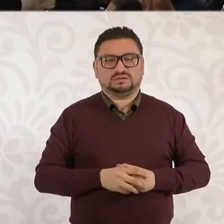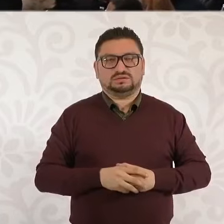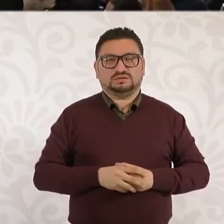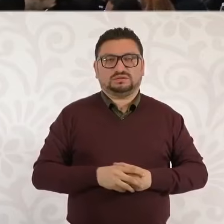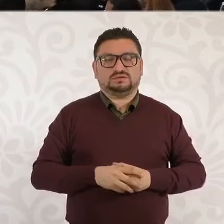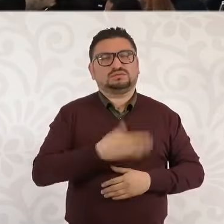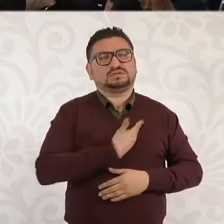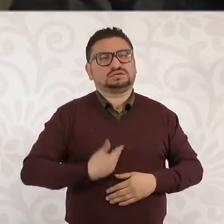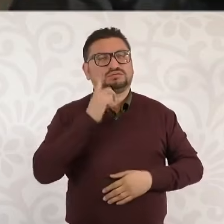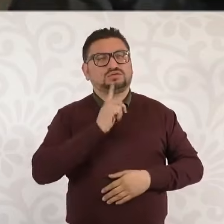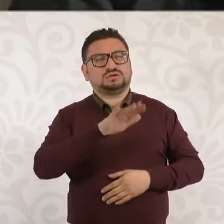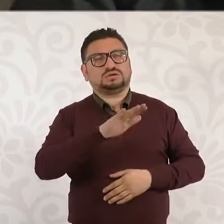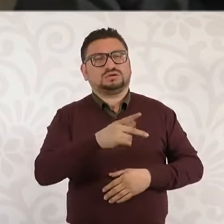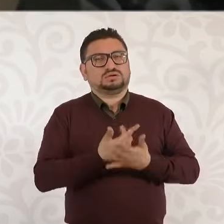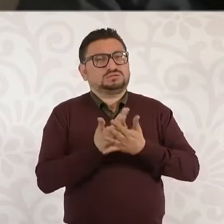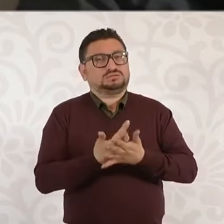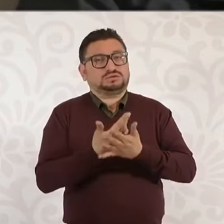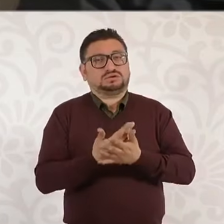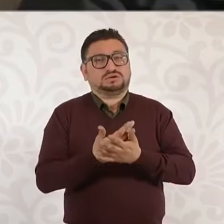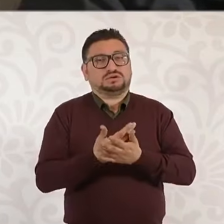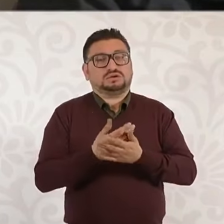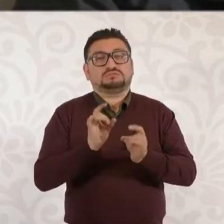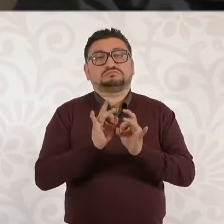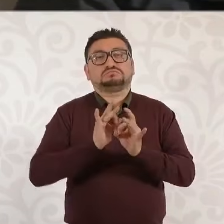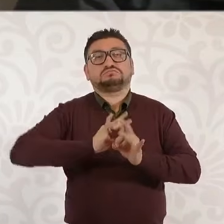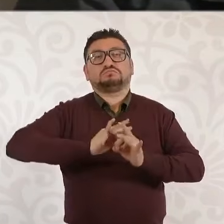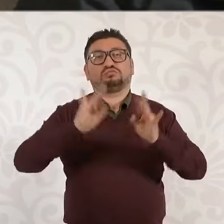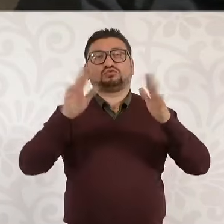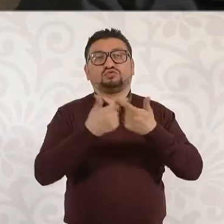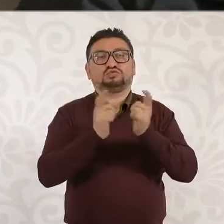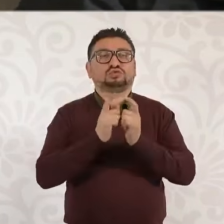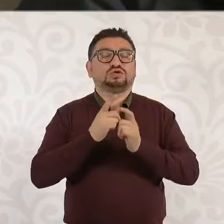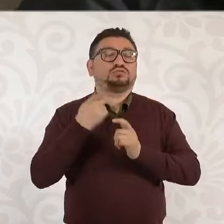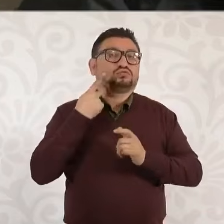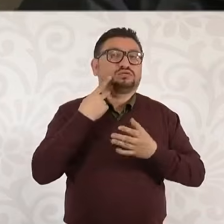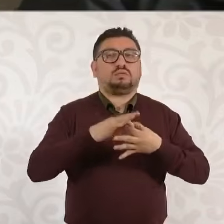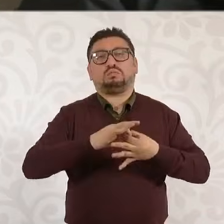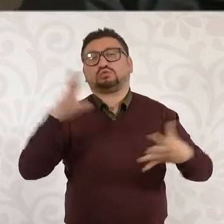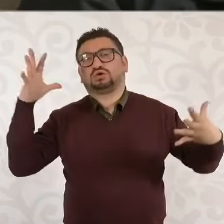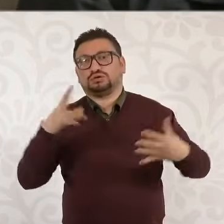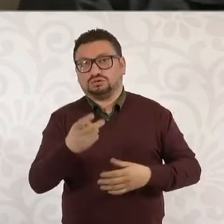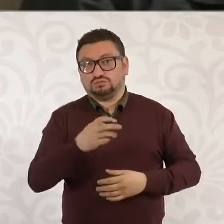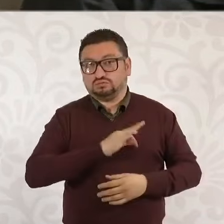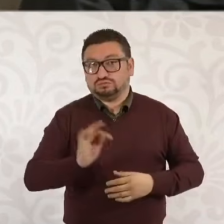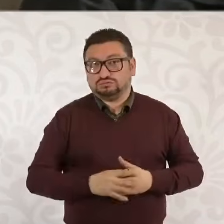Presidenta, ¿no podrían esperar un eventual rompimiento con sus partidos aliados tras esta reforma? Pues ya eso